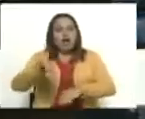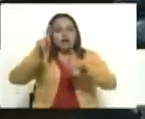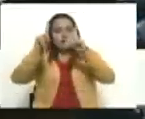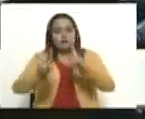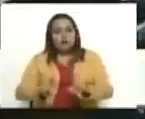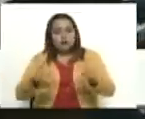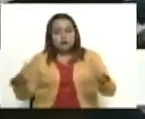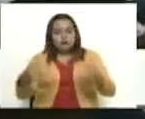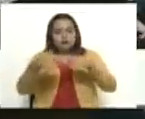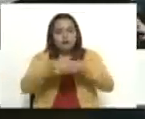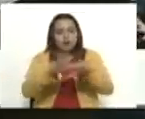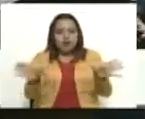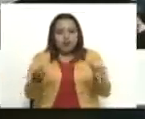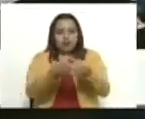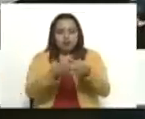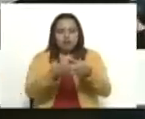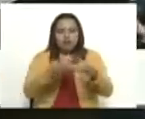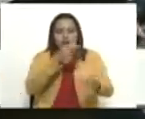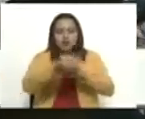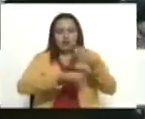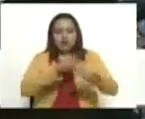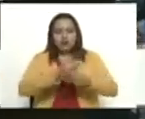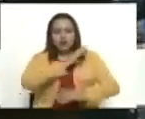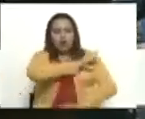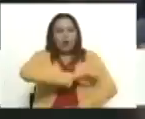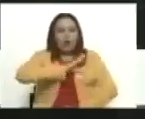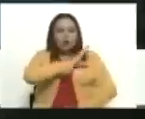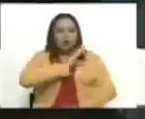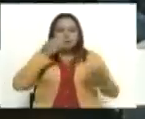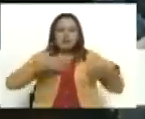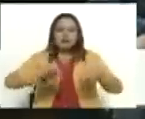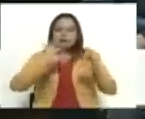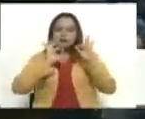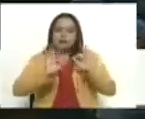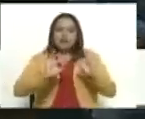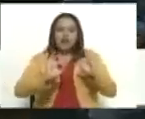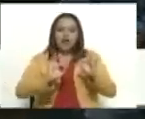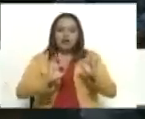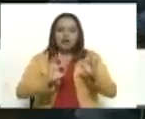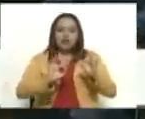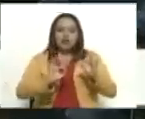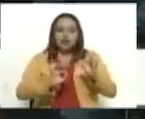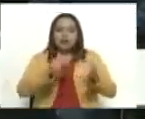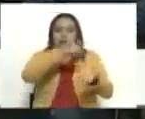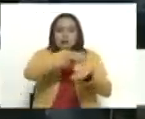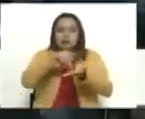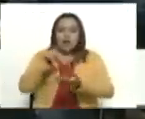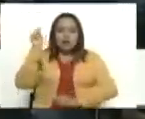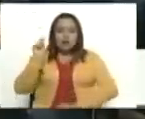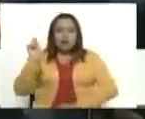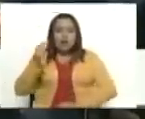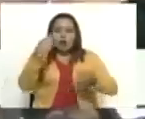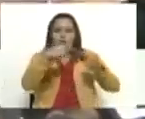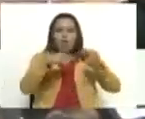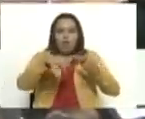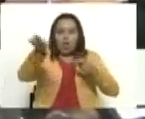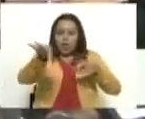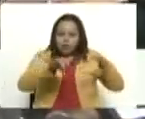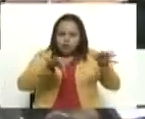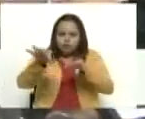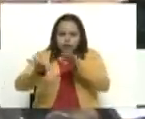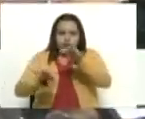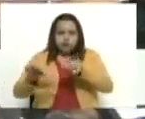la integración o la conformación de una comisión especial que está integrada por diputados de todas las comisiones, pues para